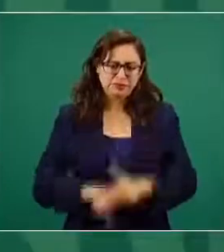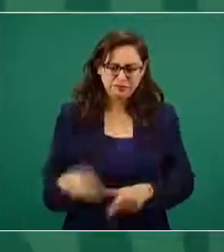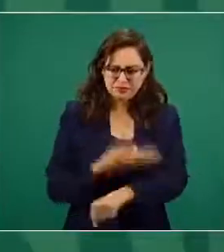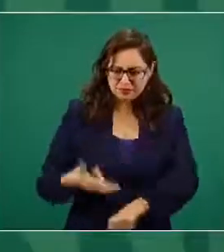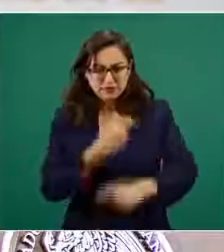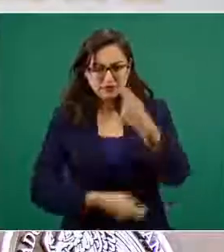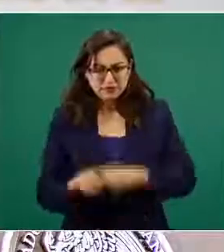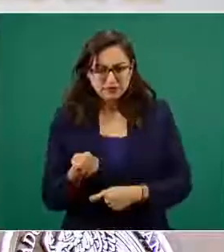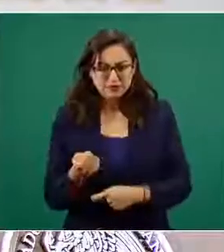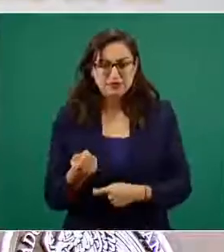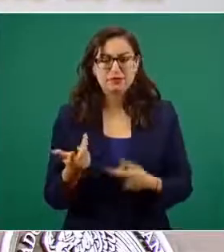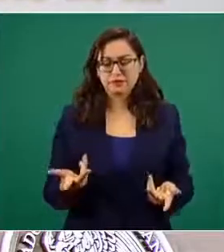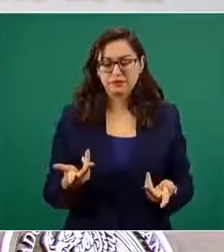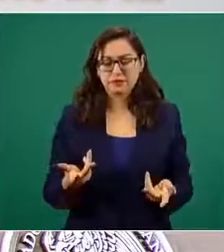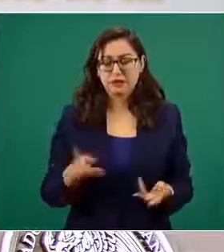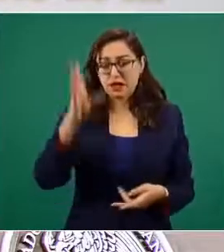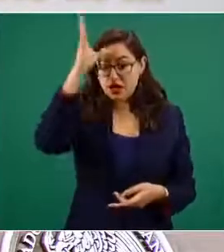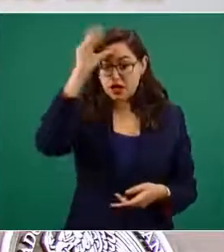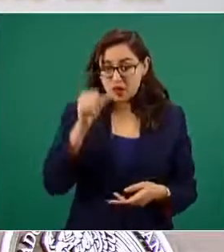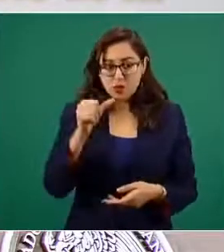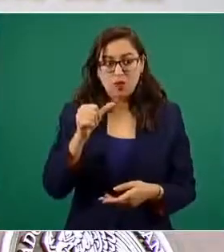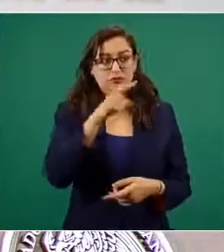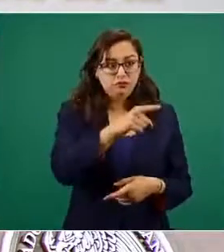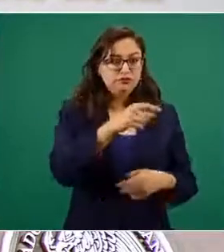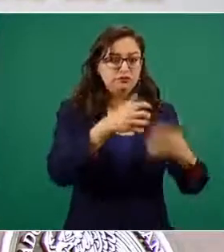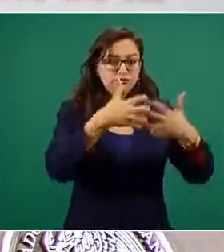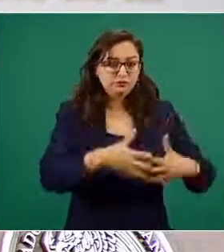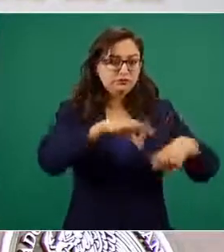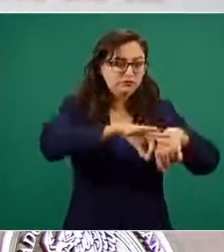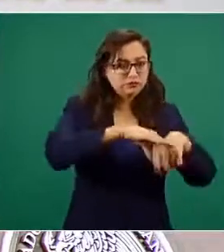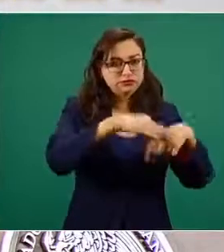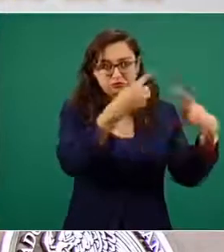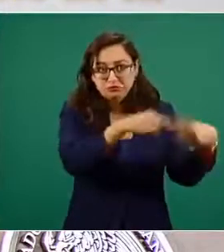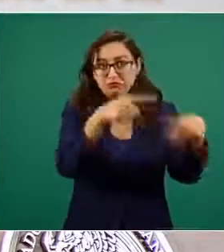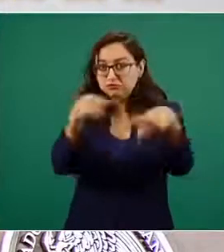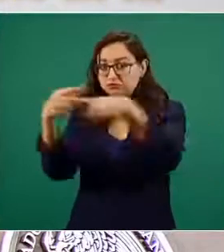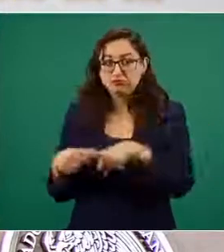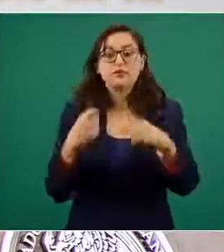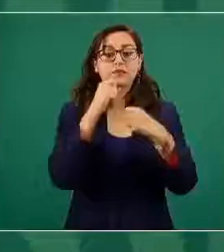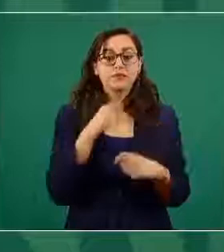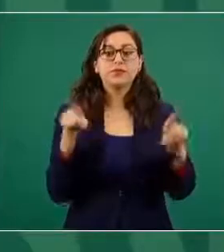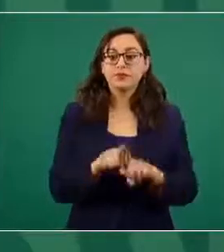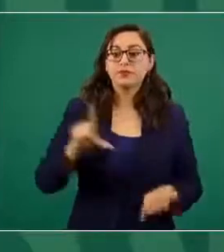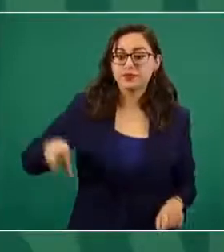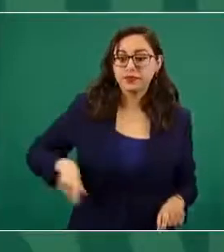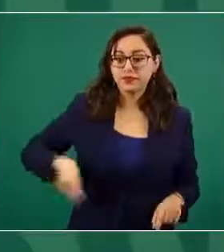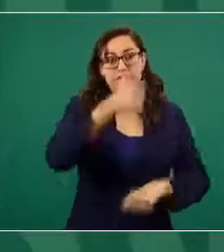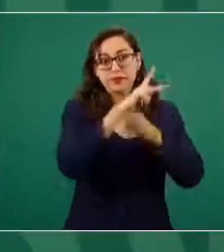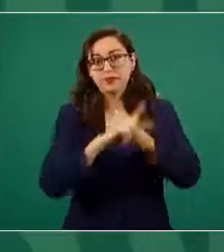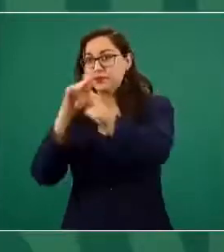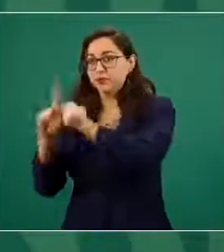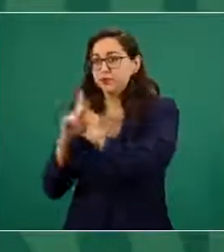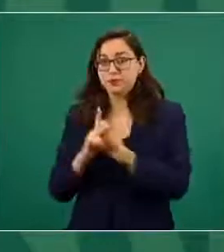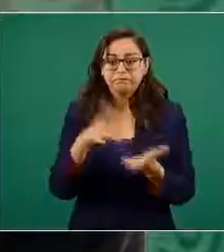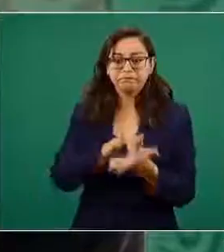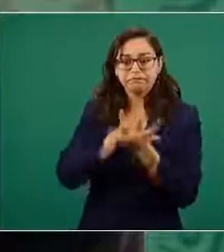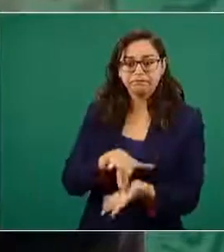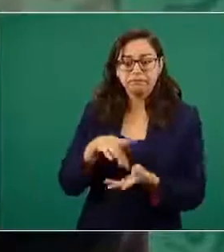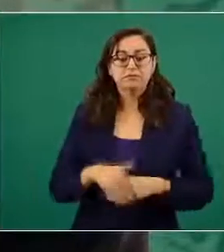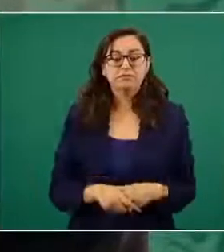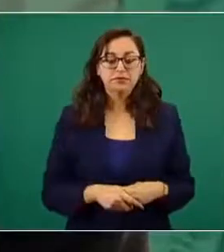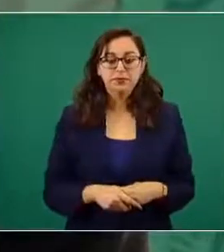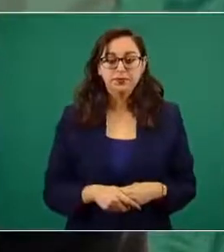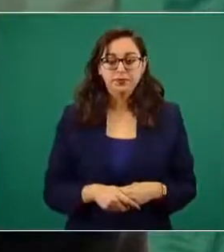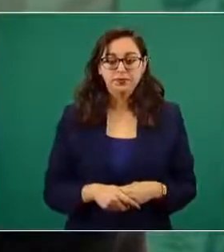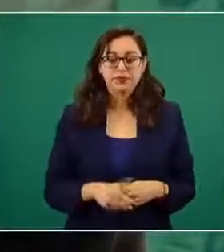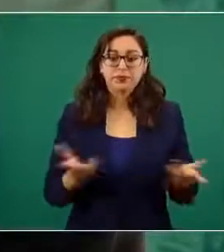para que se cumplan los acuerdos que tenemos con farmacéuticas y solicitando también el apoyo de gobiernos extranjeros con ese propósito. De modo que vamos